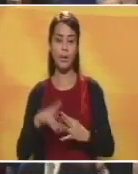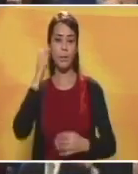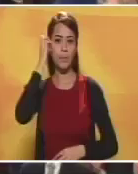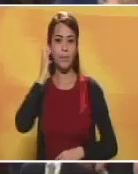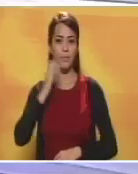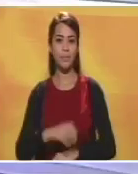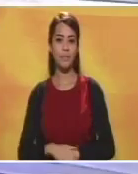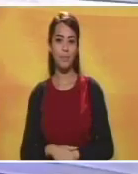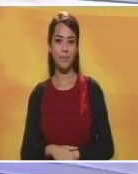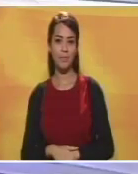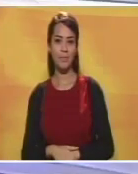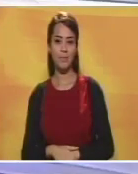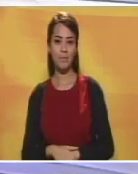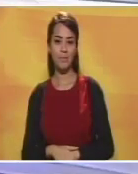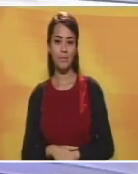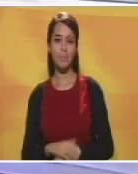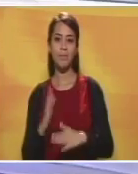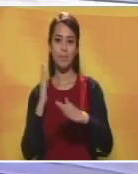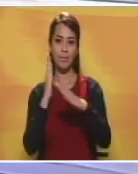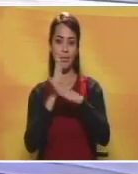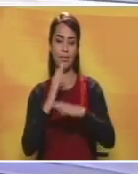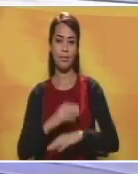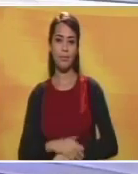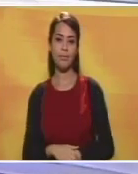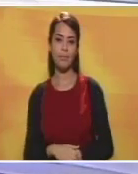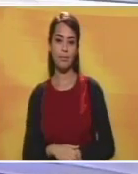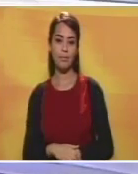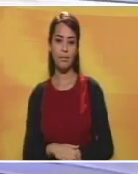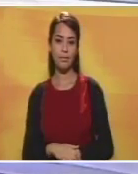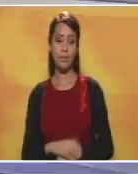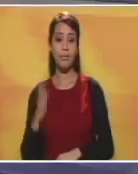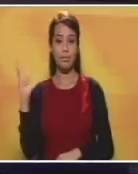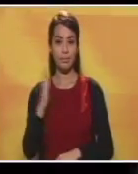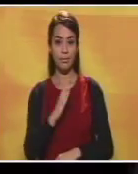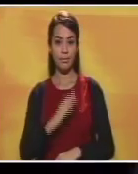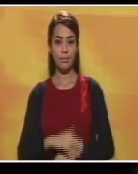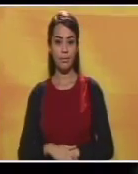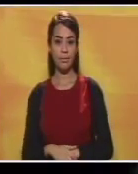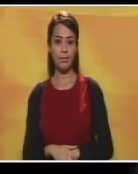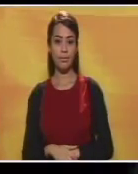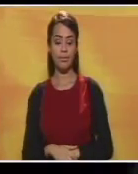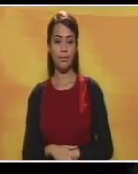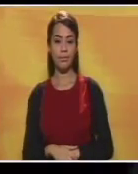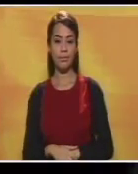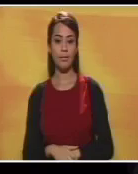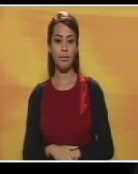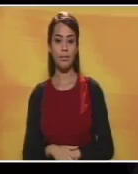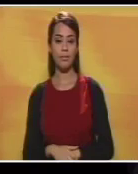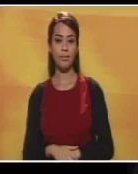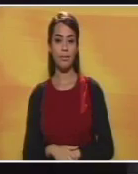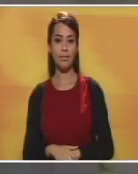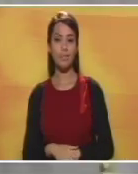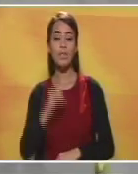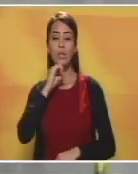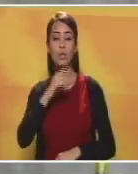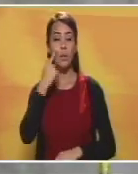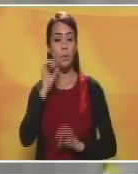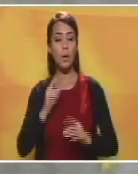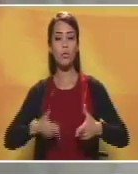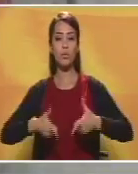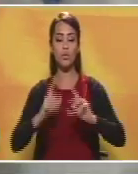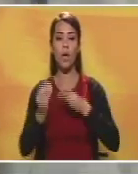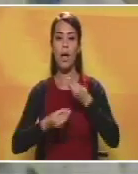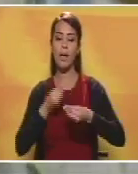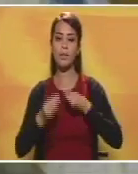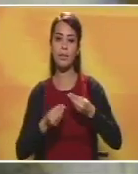Europea. Amigos, momento de hacer nuestra primera pausa. Al regreso, incautación histórica. Autoridades realizan